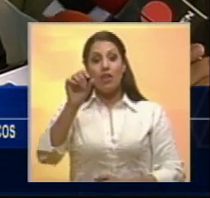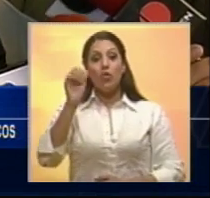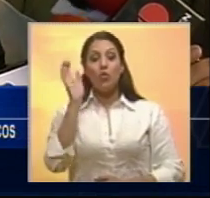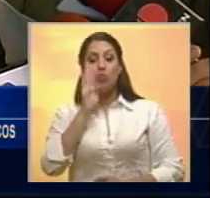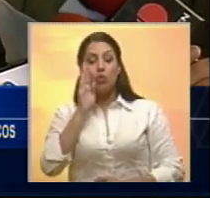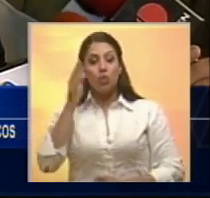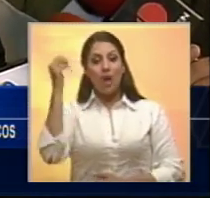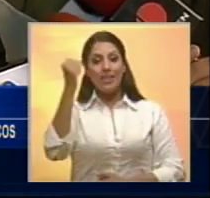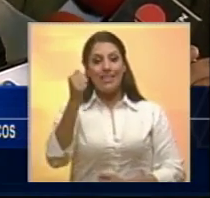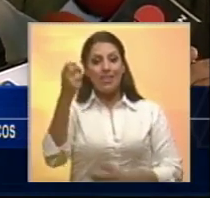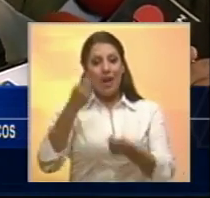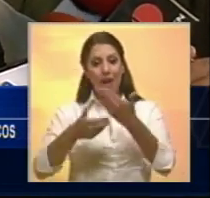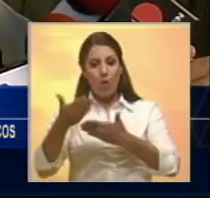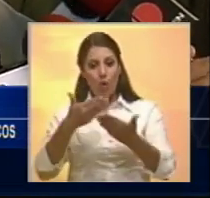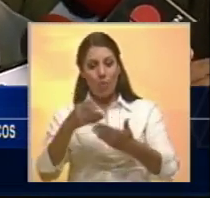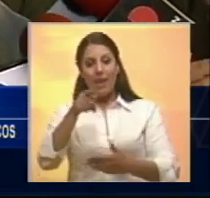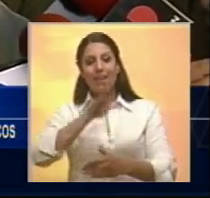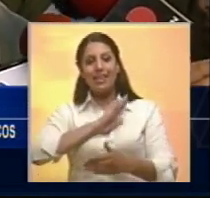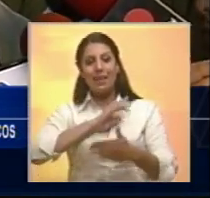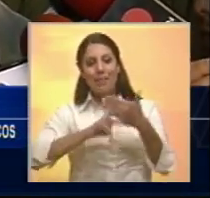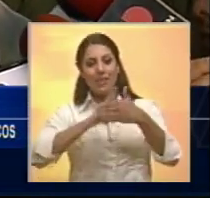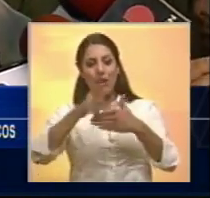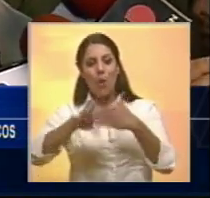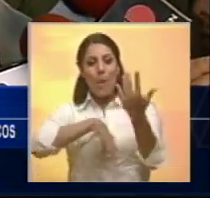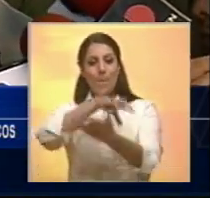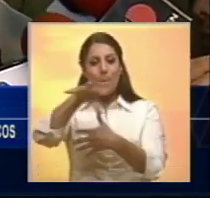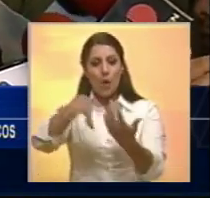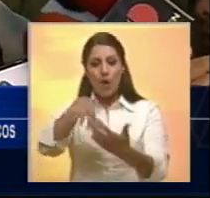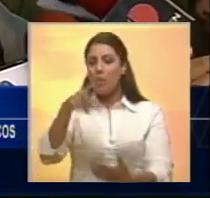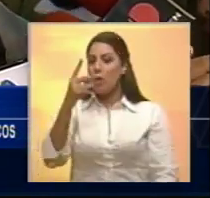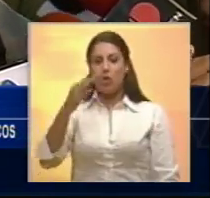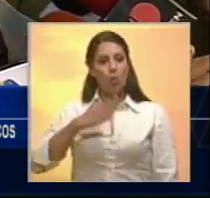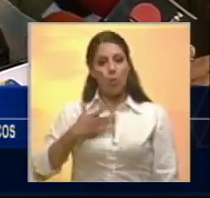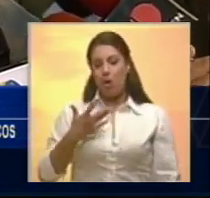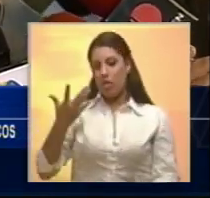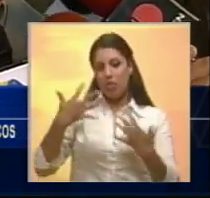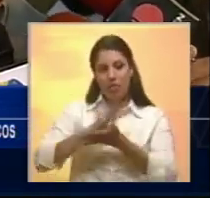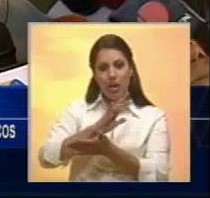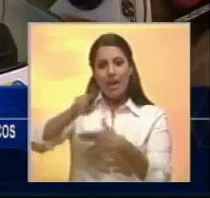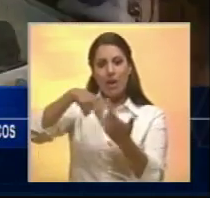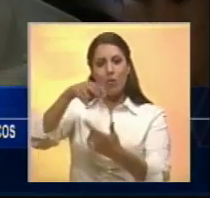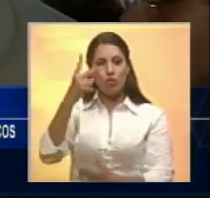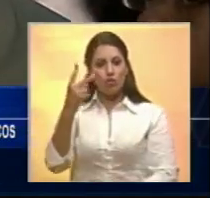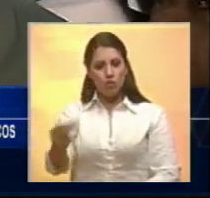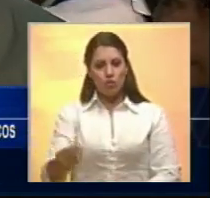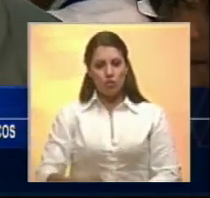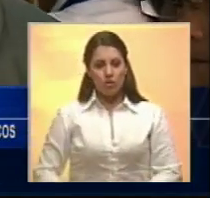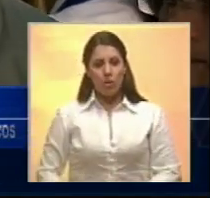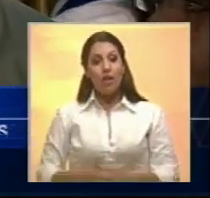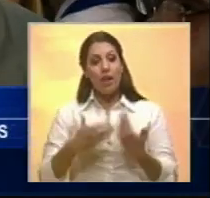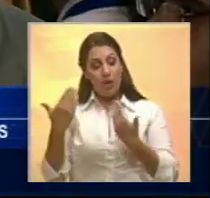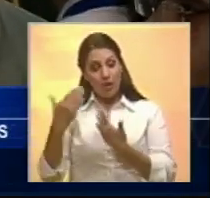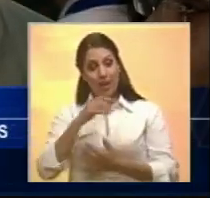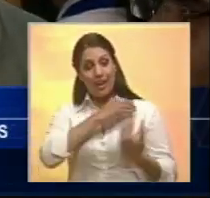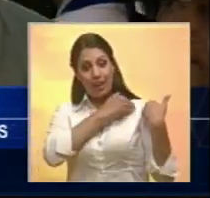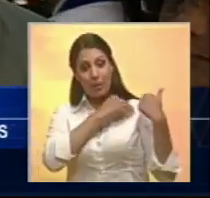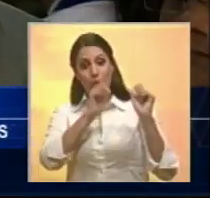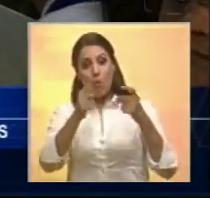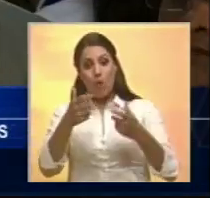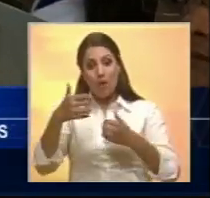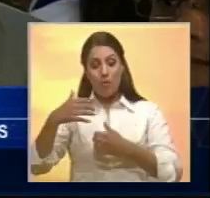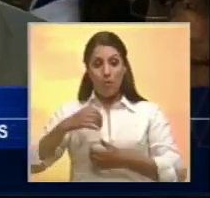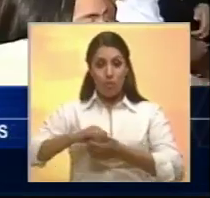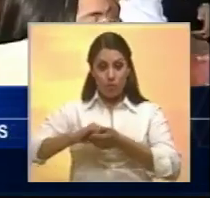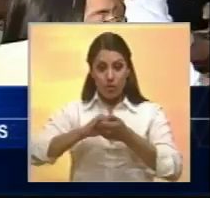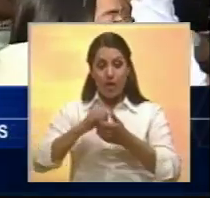sicarios económicos. Ellos están en un plan de desestabilización y no van a poder derrotar la revolución bolivariana. El superintendente inició la conformación